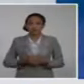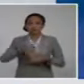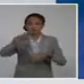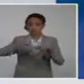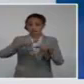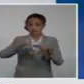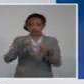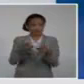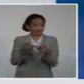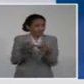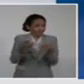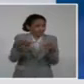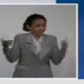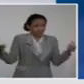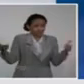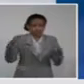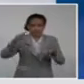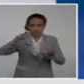muy elevada,